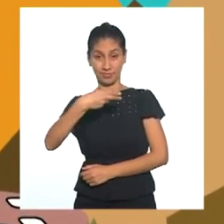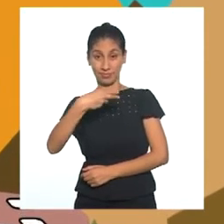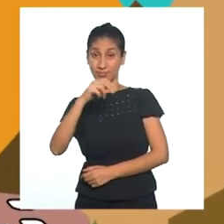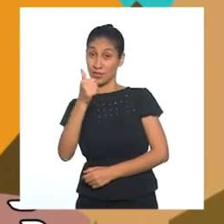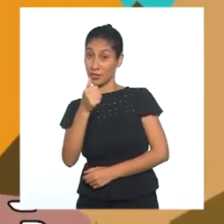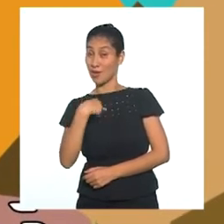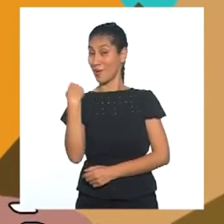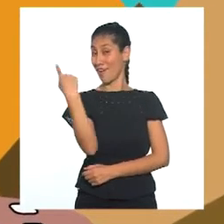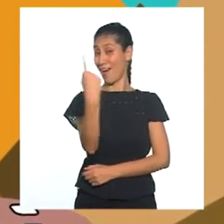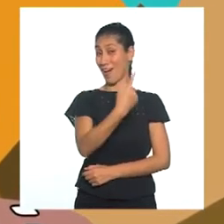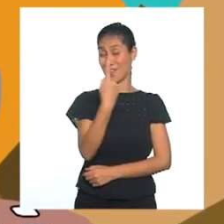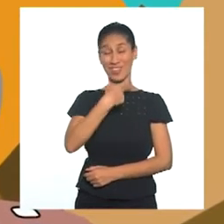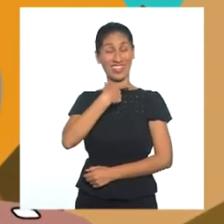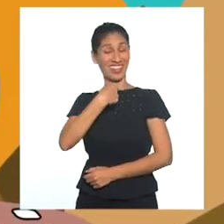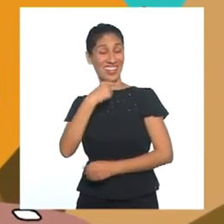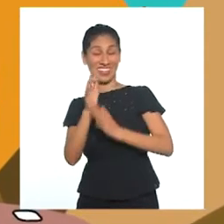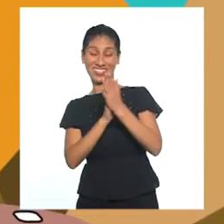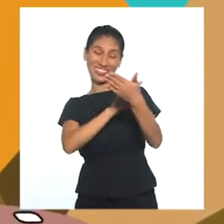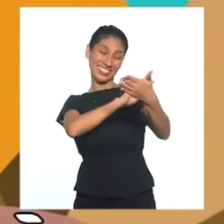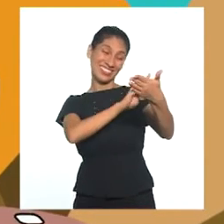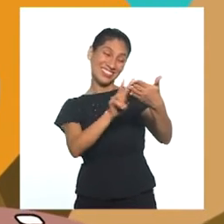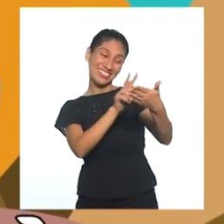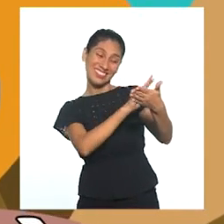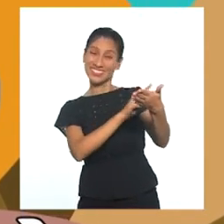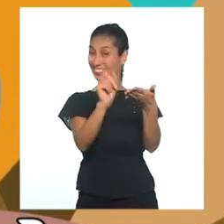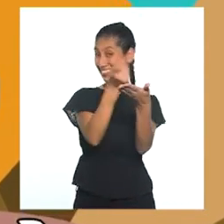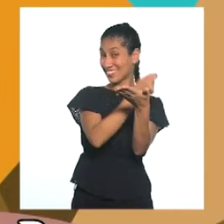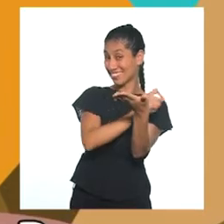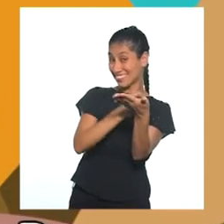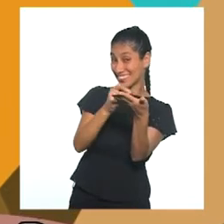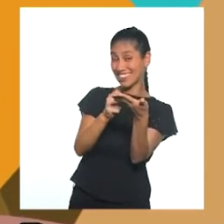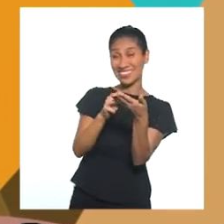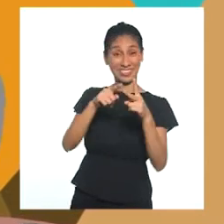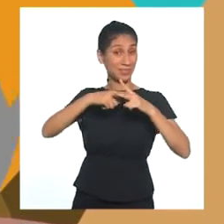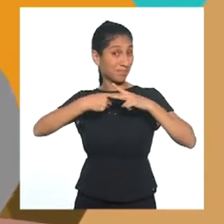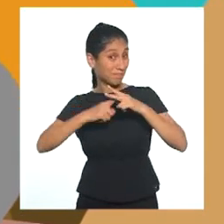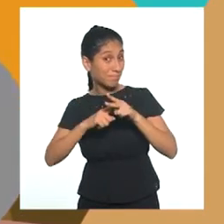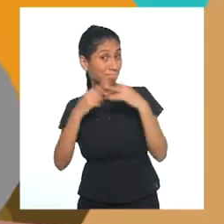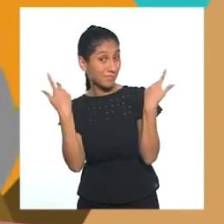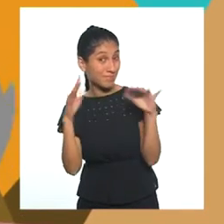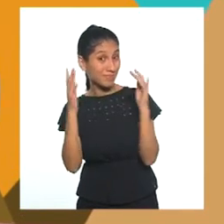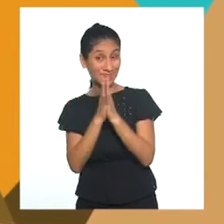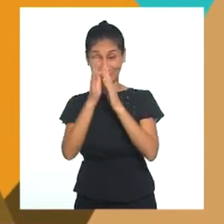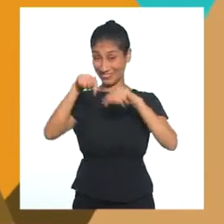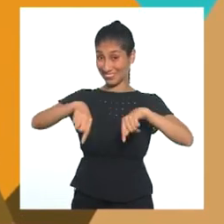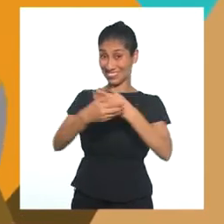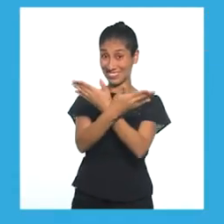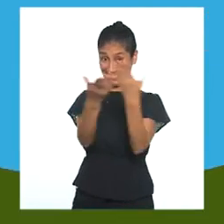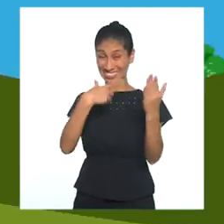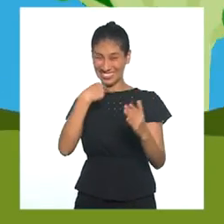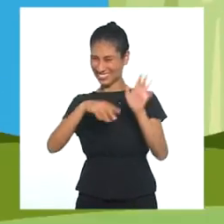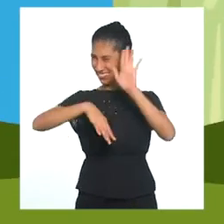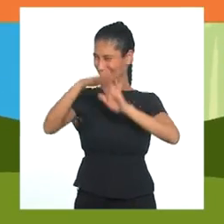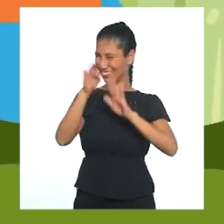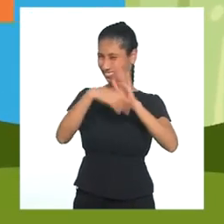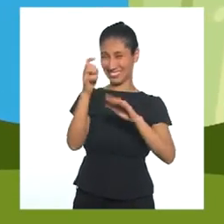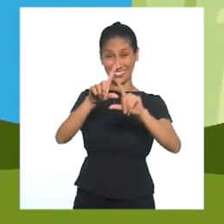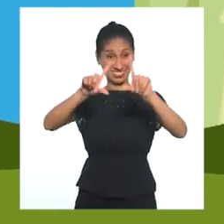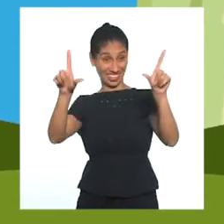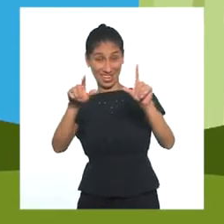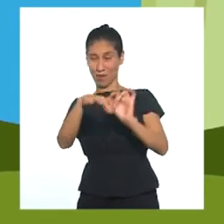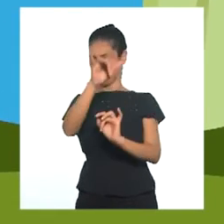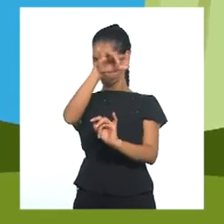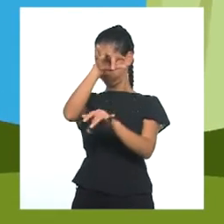única Vizcacha a la que le gusta mucho leer y escribir. Ya empezó su momento favorito del programa,